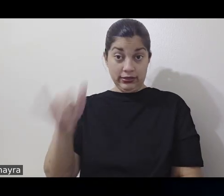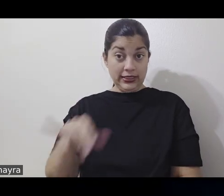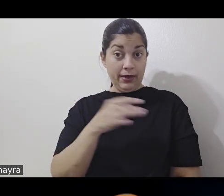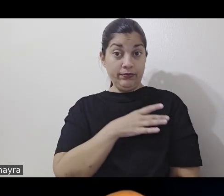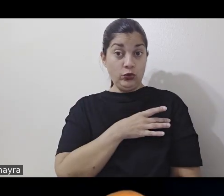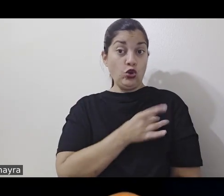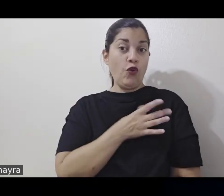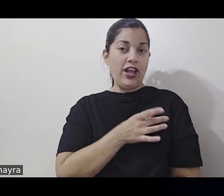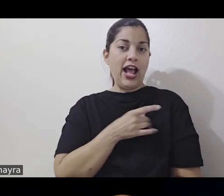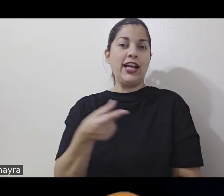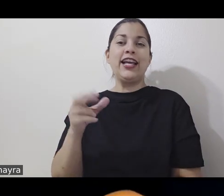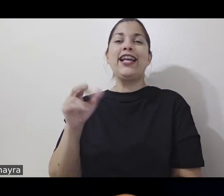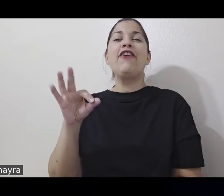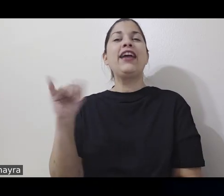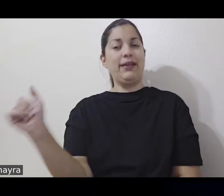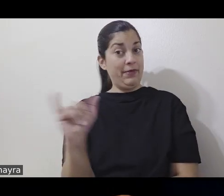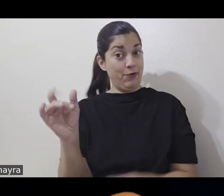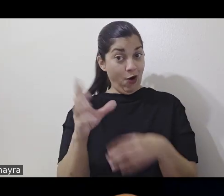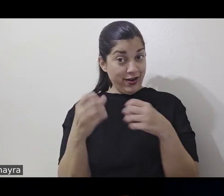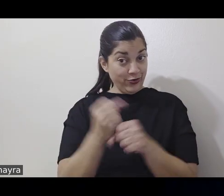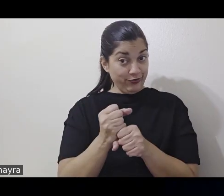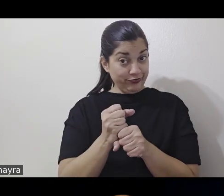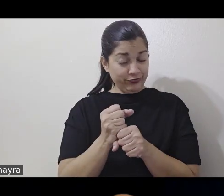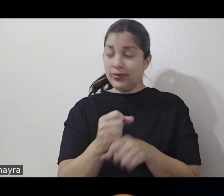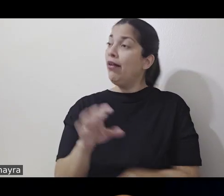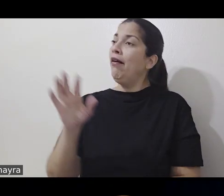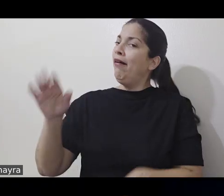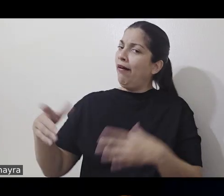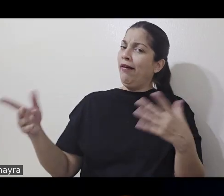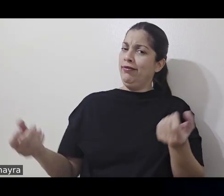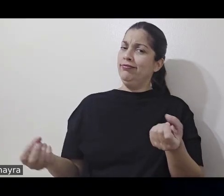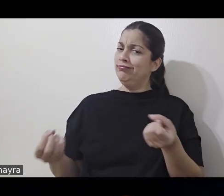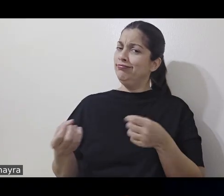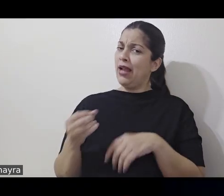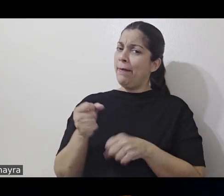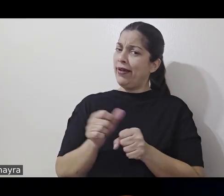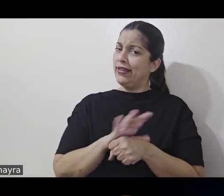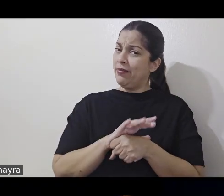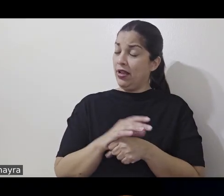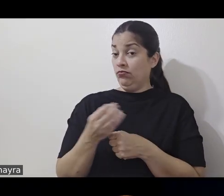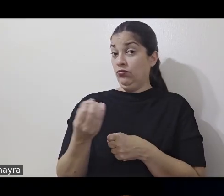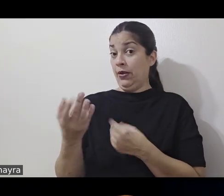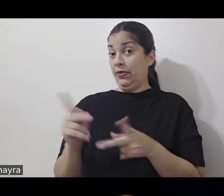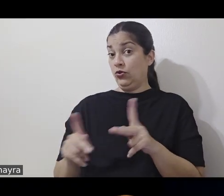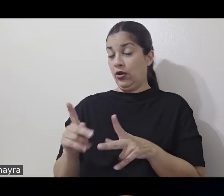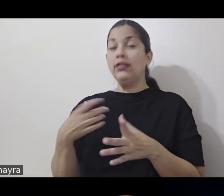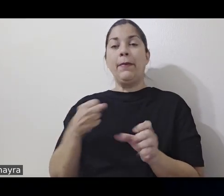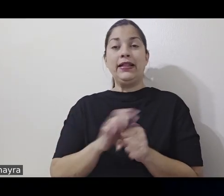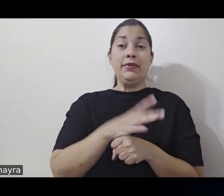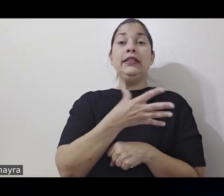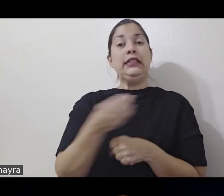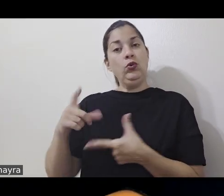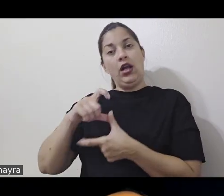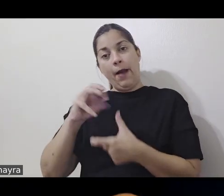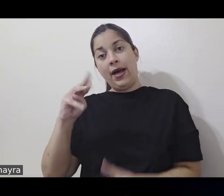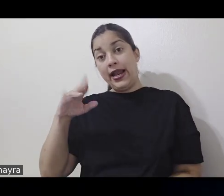para ese año. Exacto. Sí. Tú vas a ver, como la pandemia, algunas personas, la pandemia y María, el